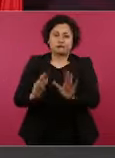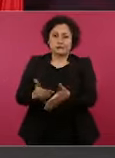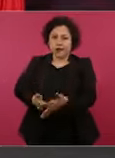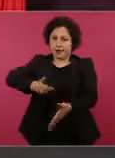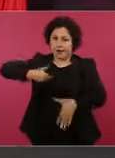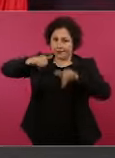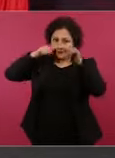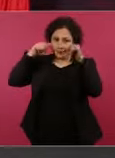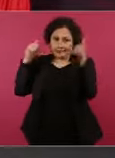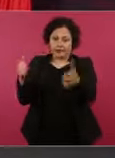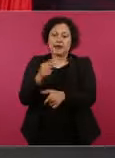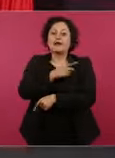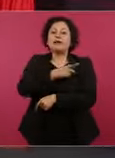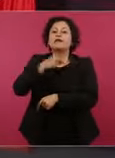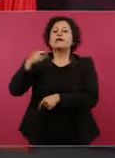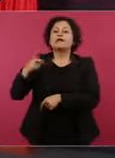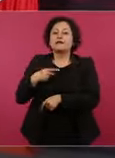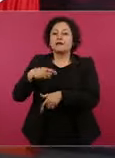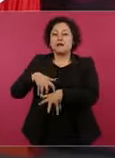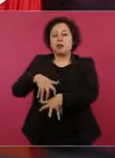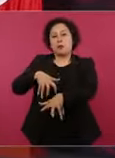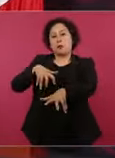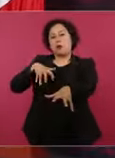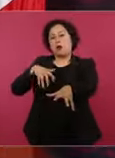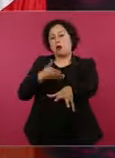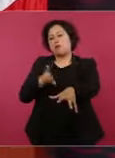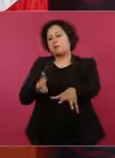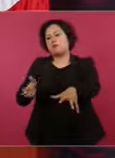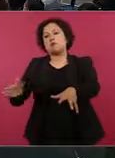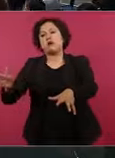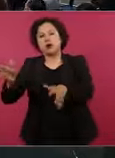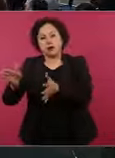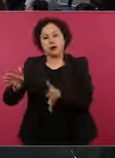puente, para eso es. Entonces,